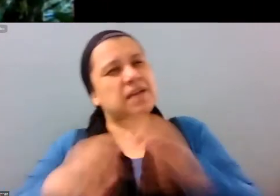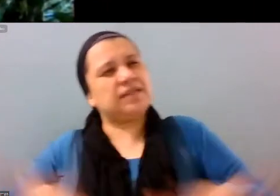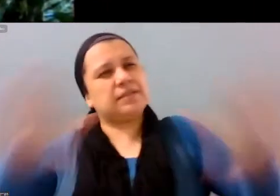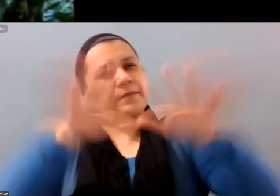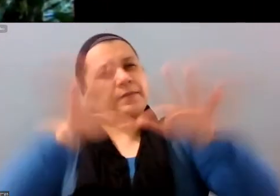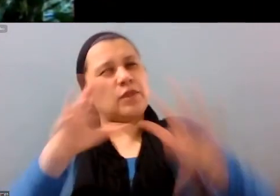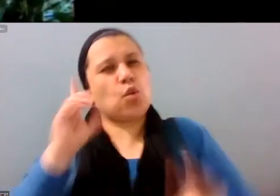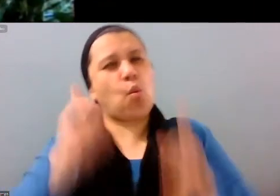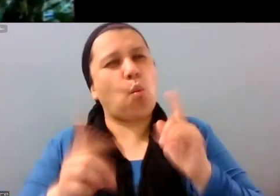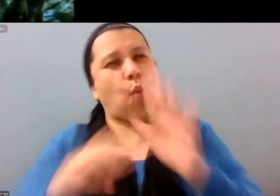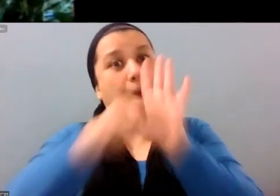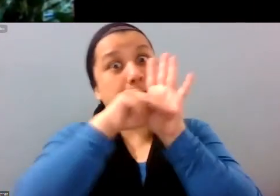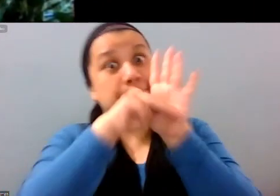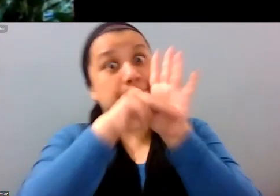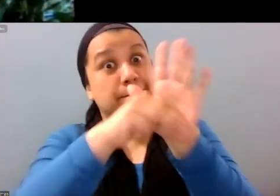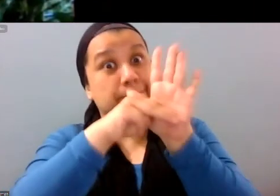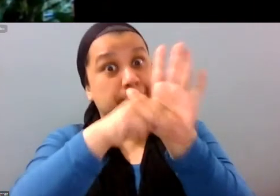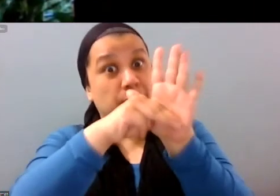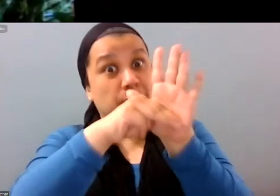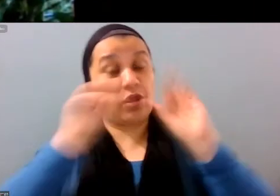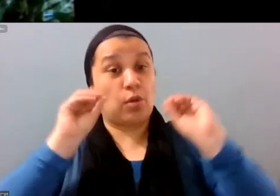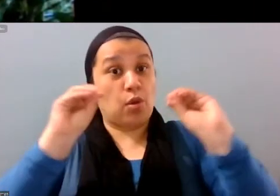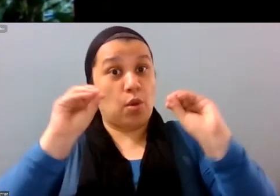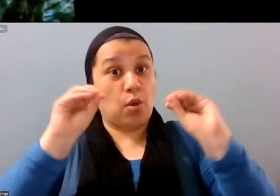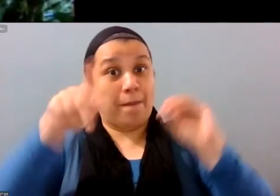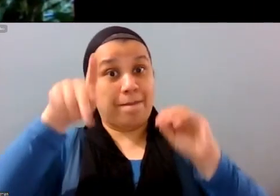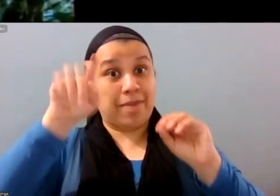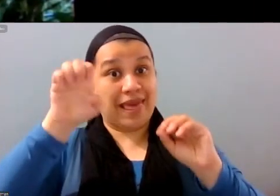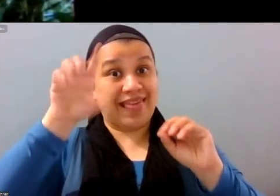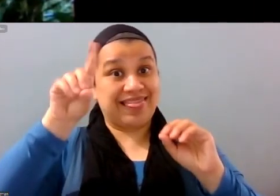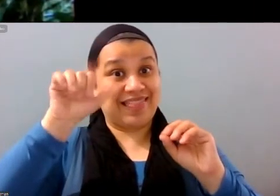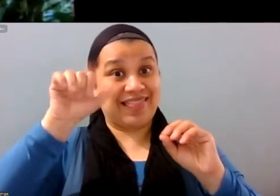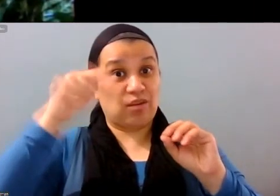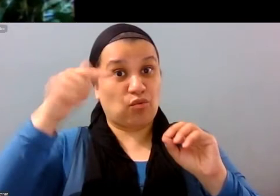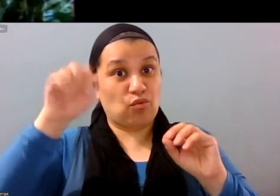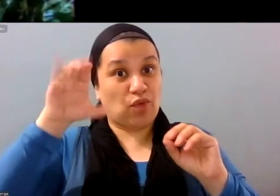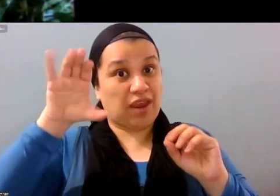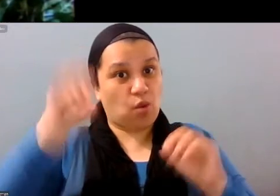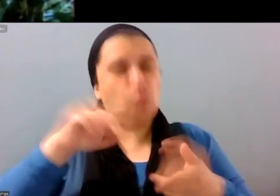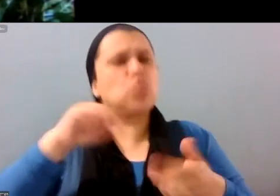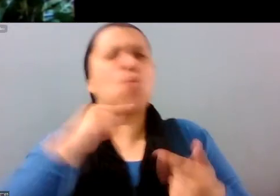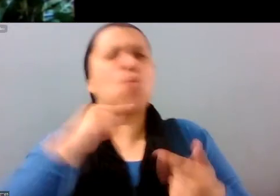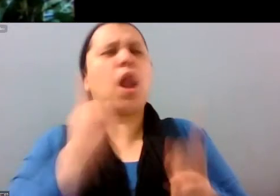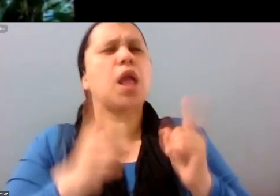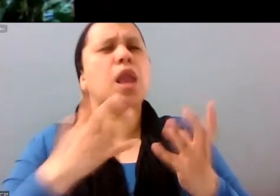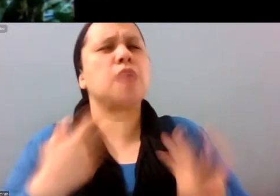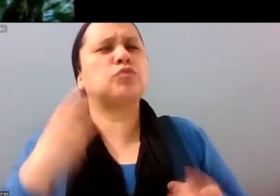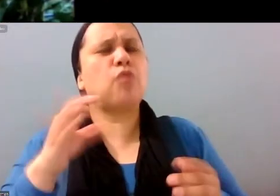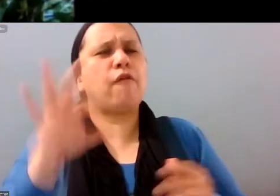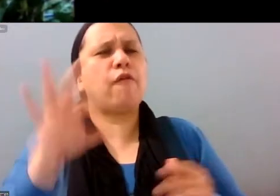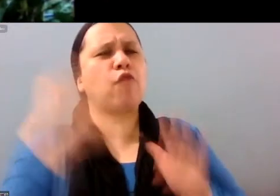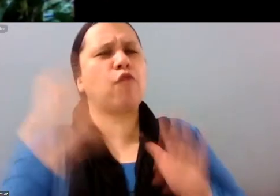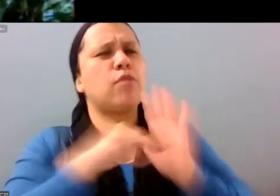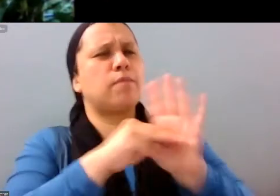pedagógico que necesitamos a nivel país para dar una educación a distancia de calidad